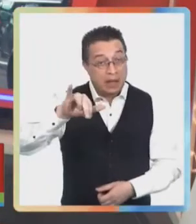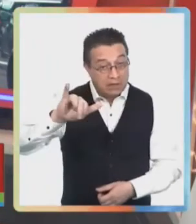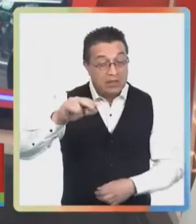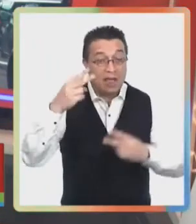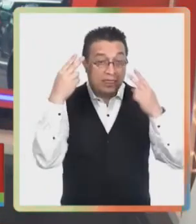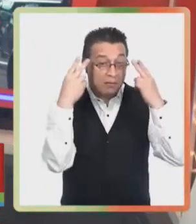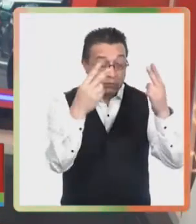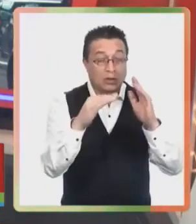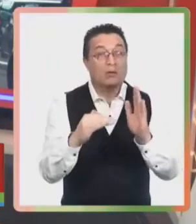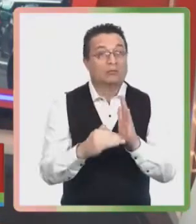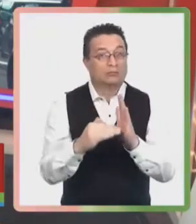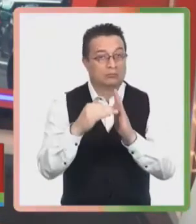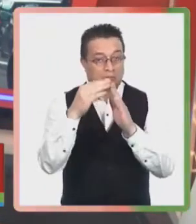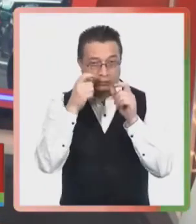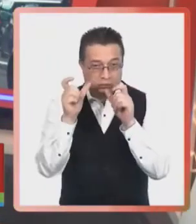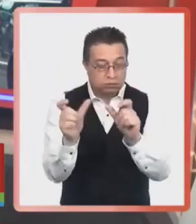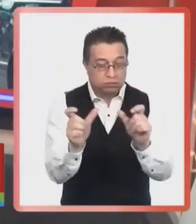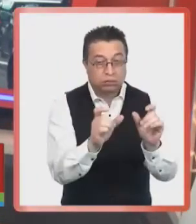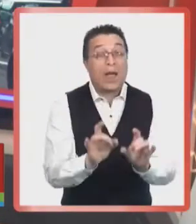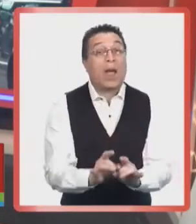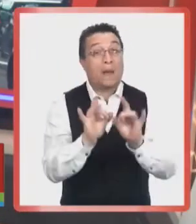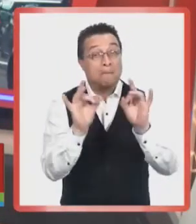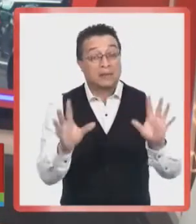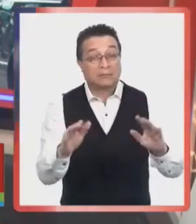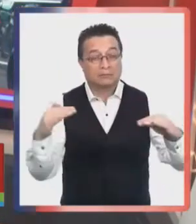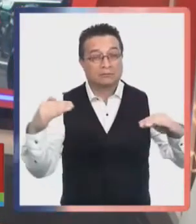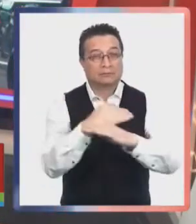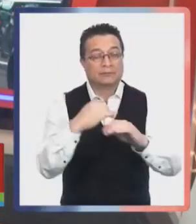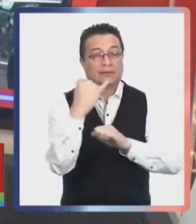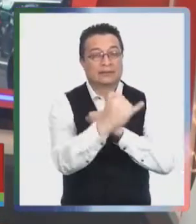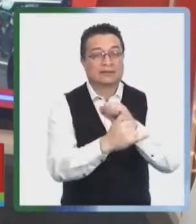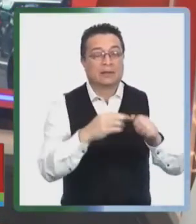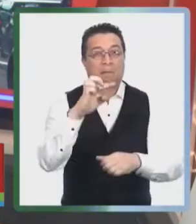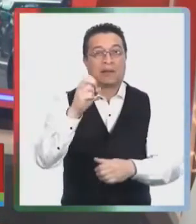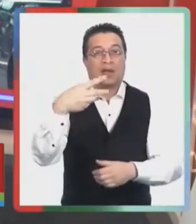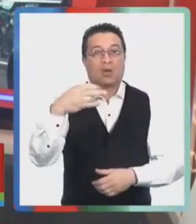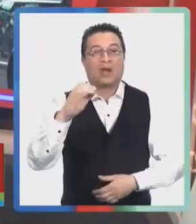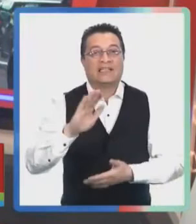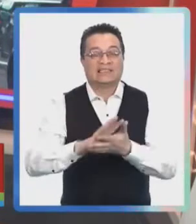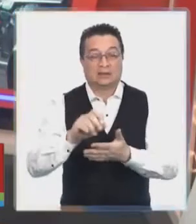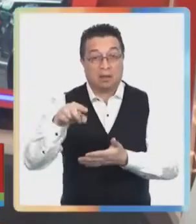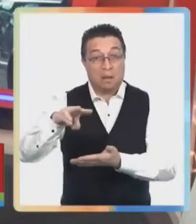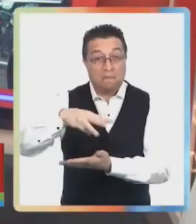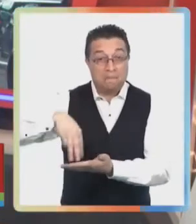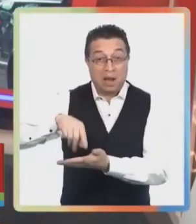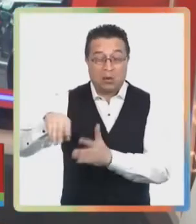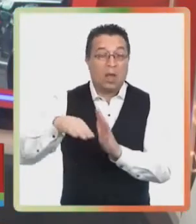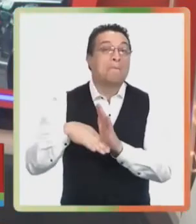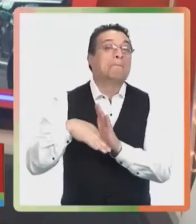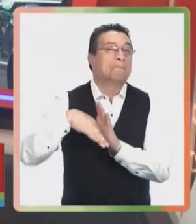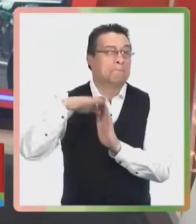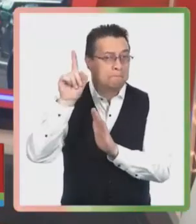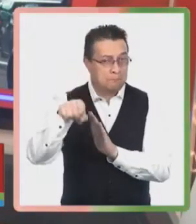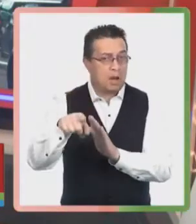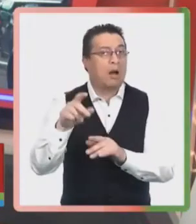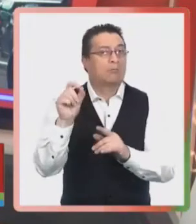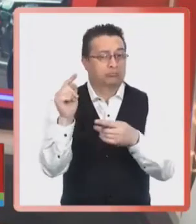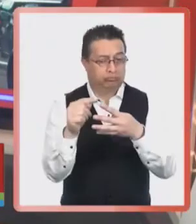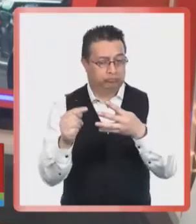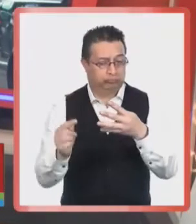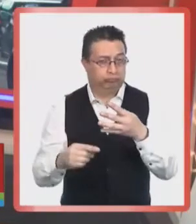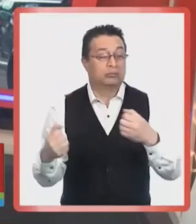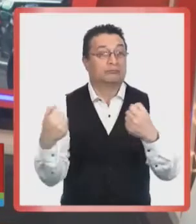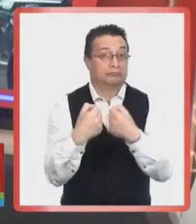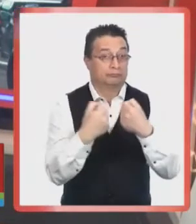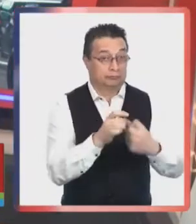el Maule, Carabineros y la Seremi de Transportes han aumentado las fiscalizaciones, especialmente en la ruta internacional Pehuenche. Maule es una